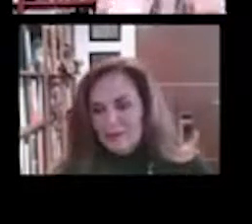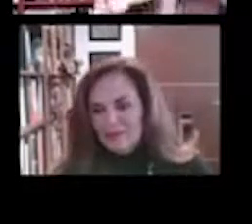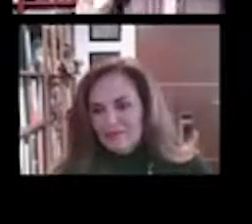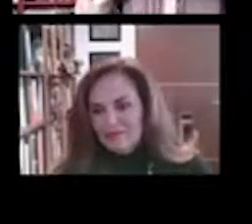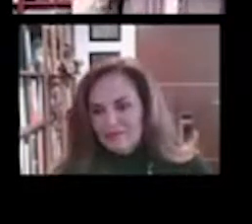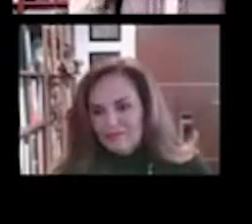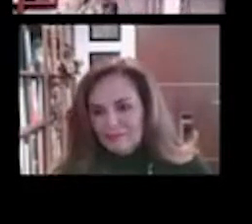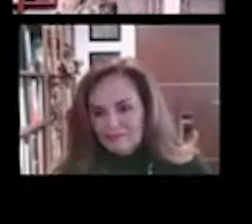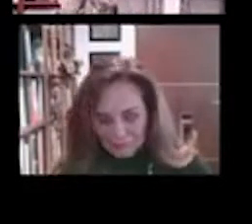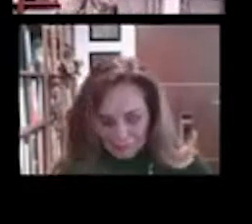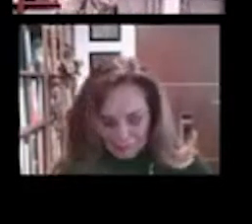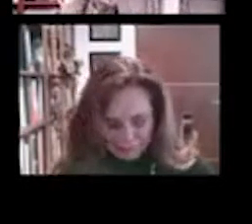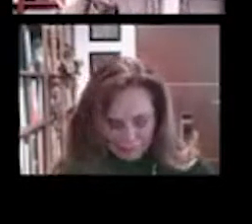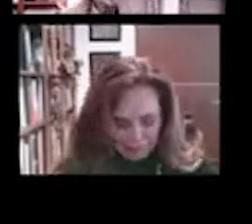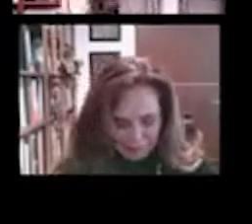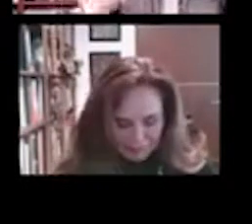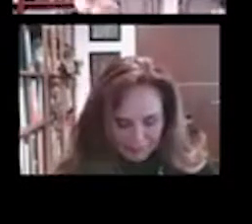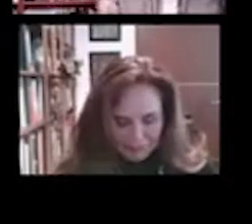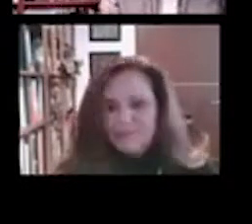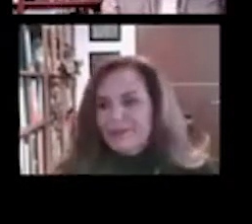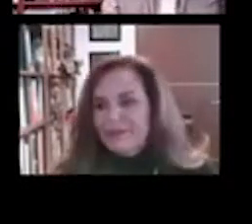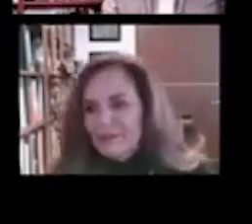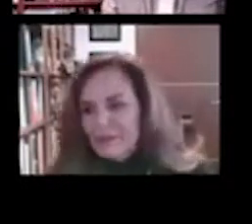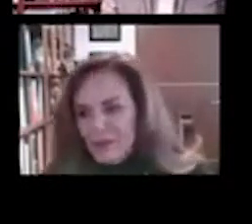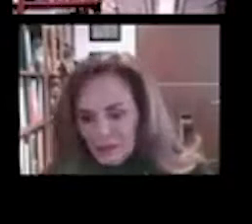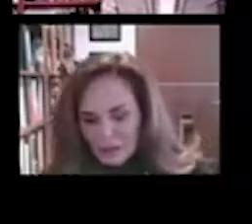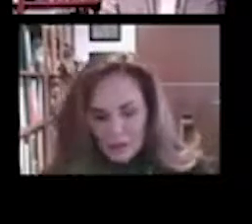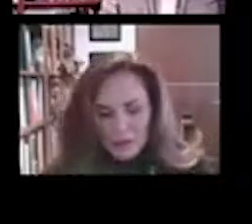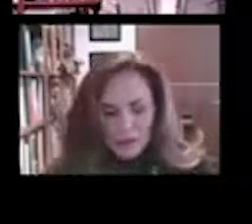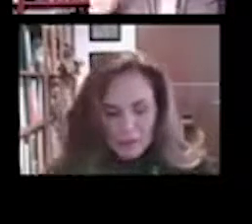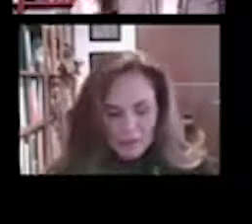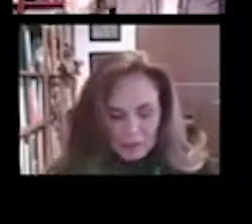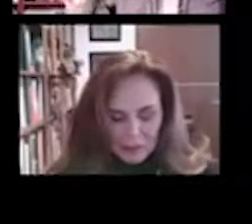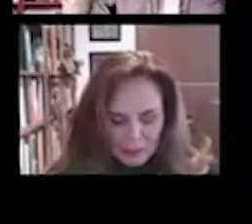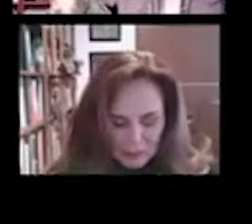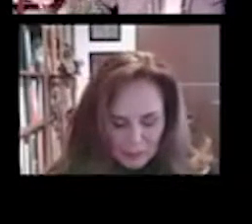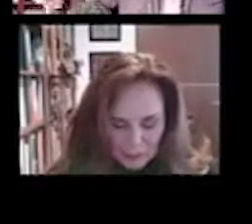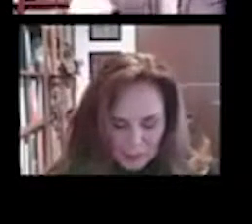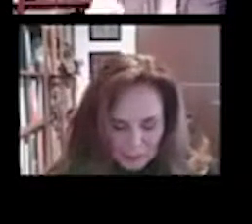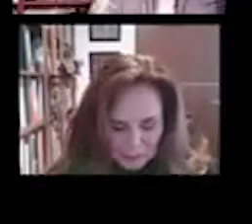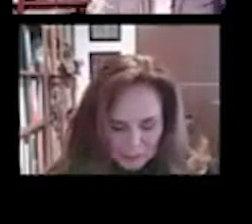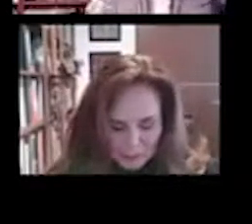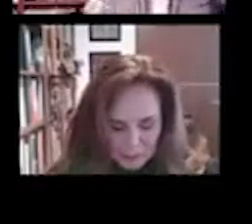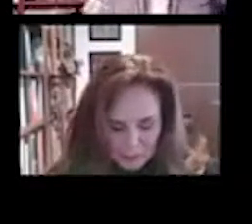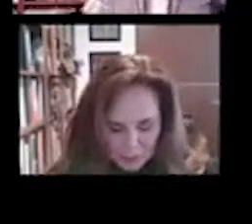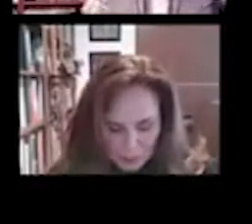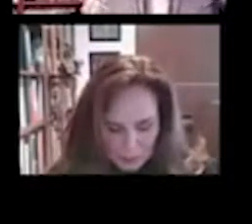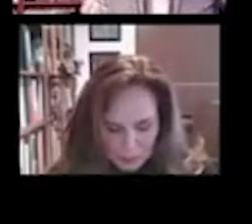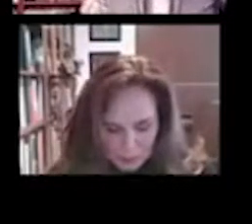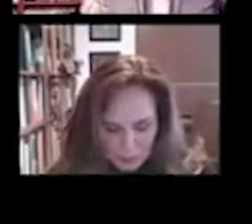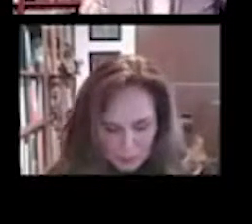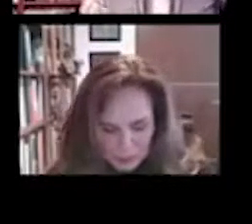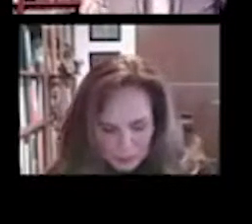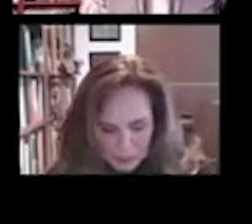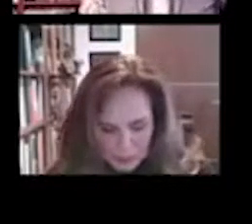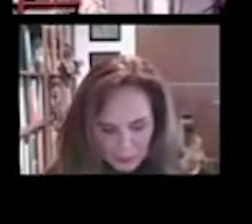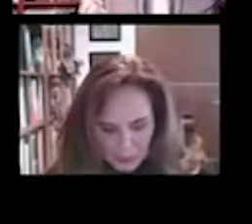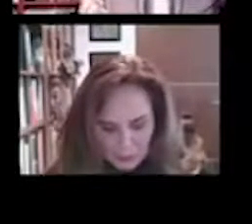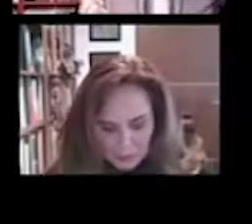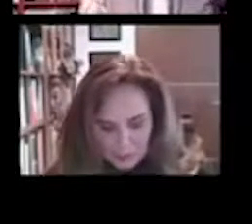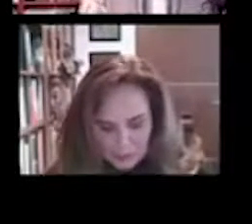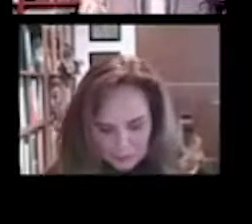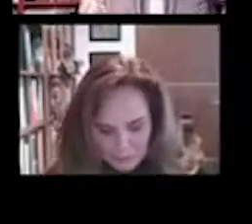la relación cronológica entre el abandono de Tula y la presencia de grupos de habla náhuatl